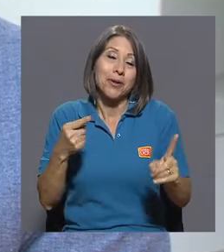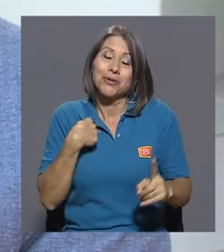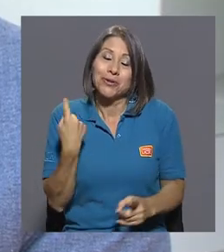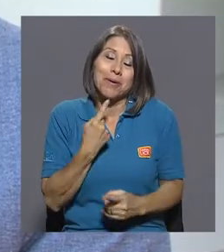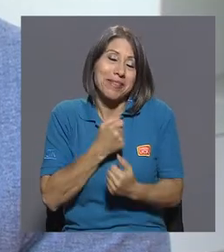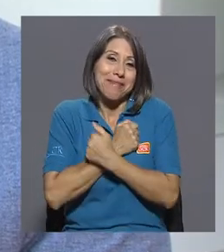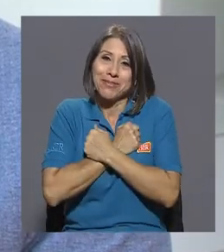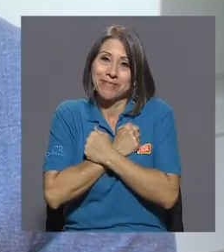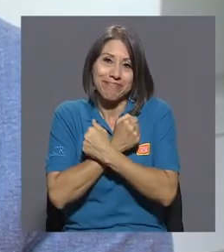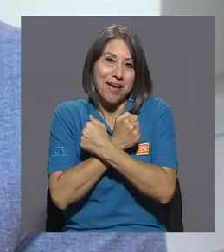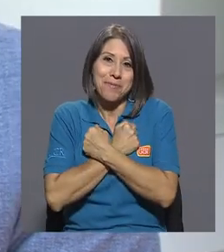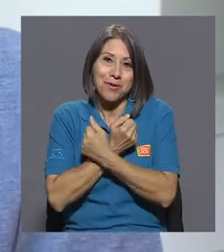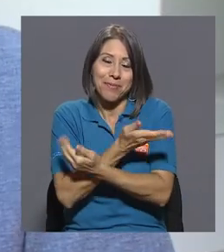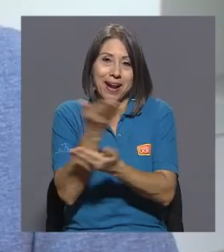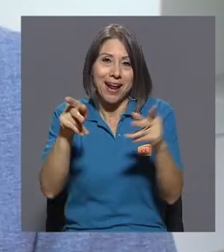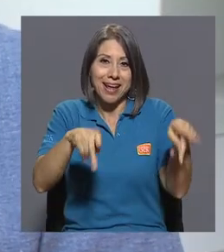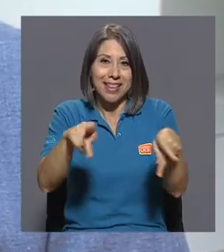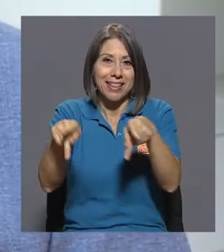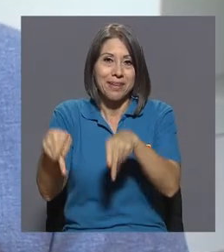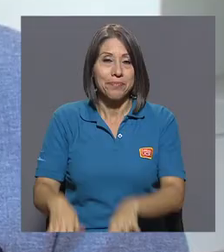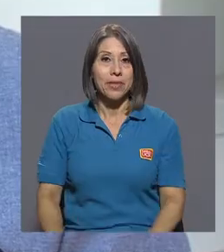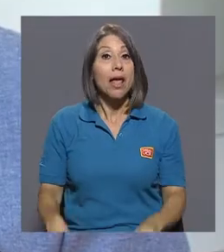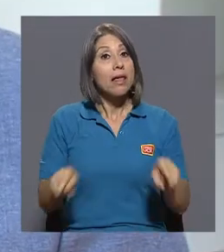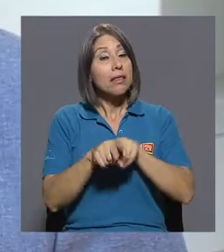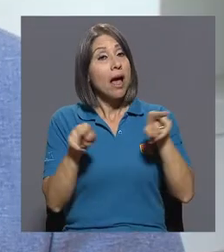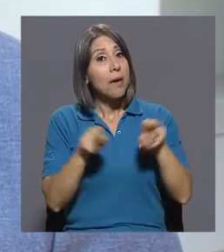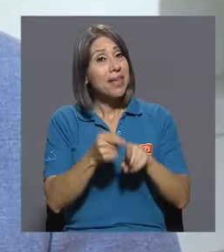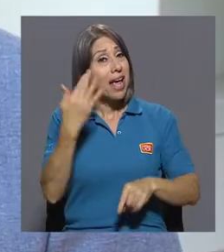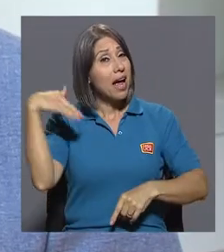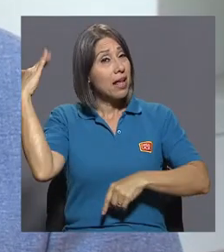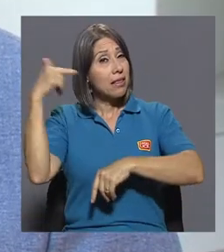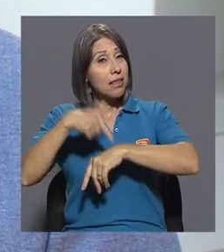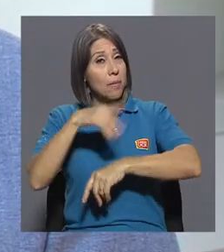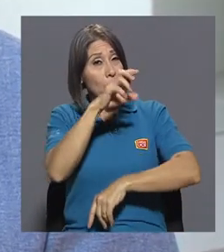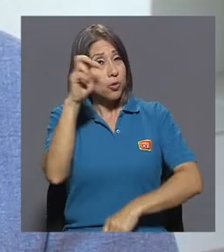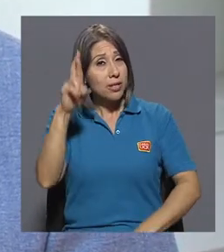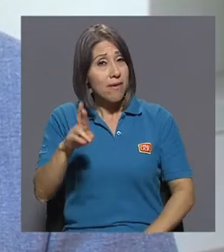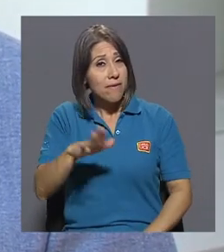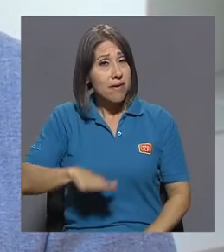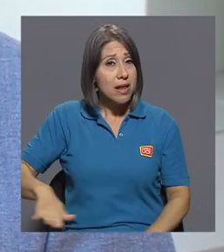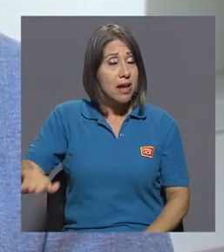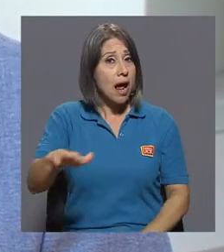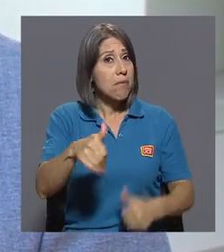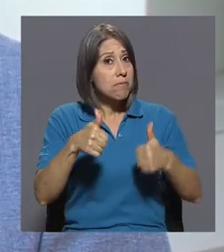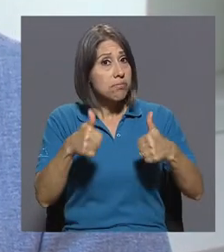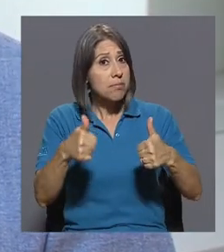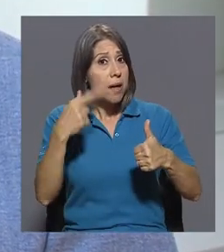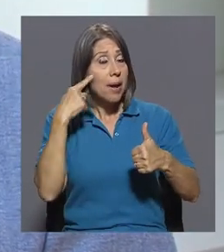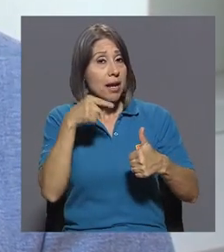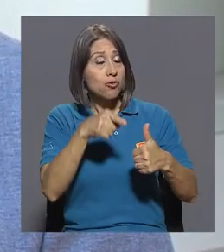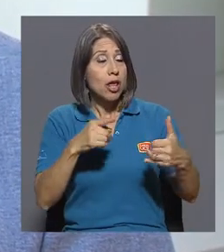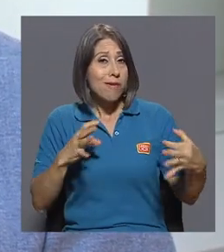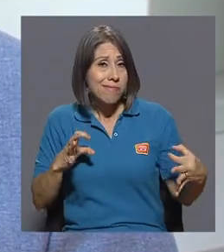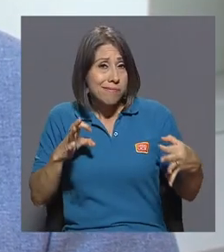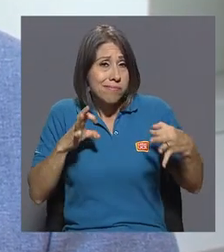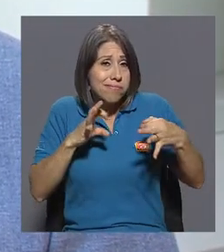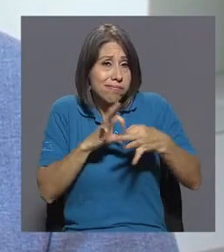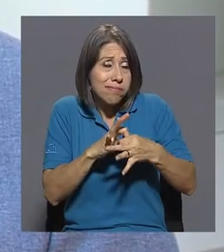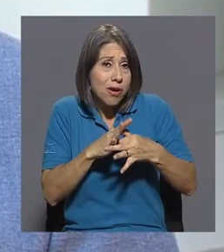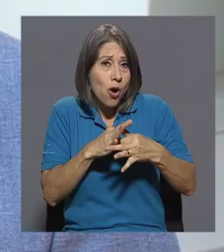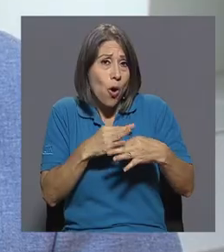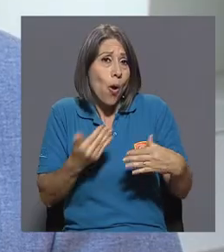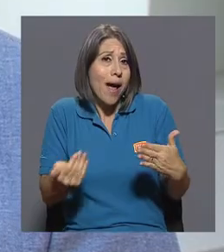la gente. Y también Costa Rica le sirvió en ese tiempo para conciliarse o tener la posibilidad de reencontrarse con sus